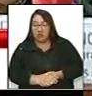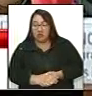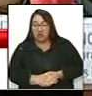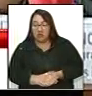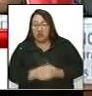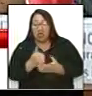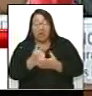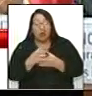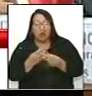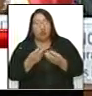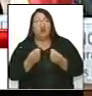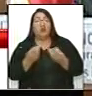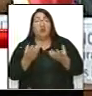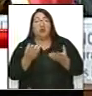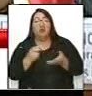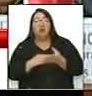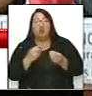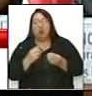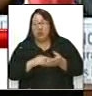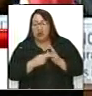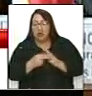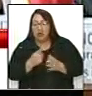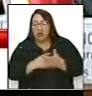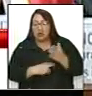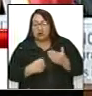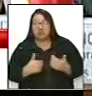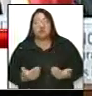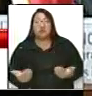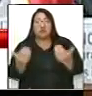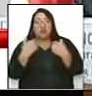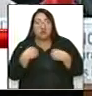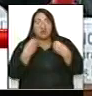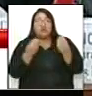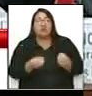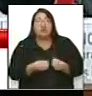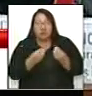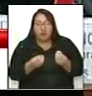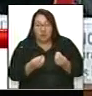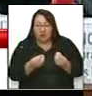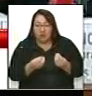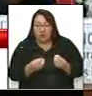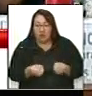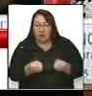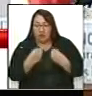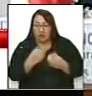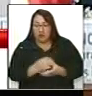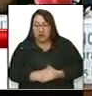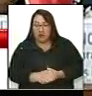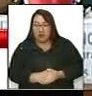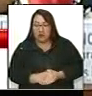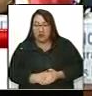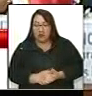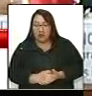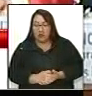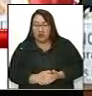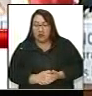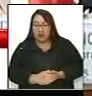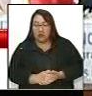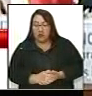porque no solamente es qué es lo que nos trae, sino cómo nos dice, cómo aterriza los